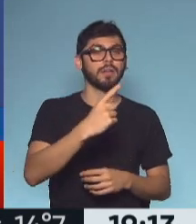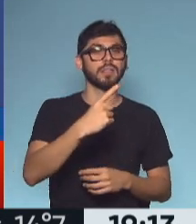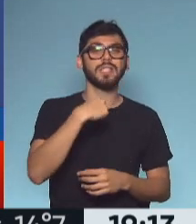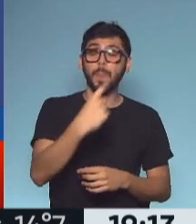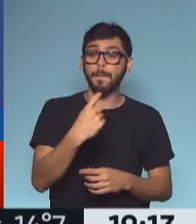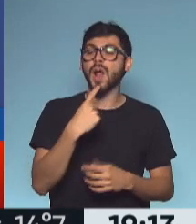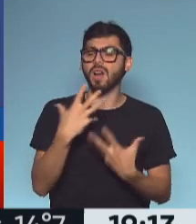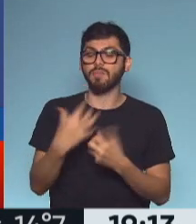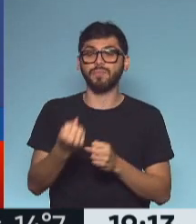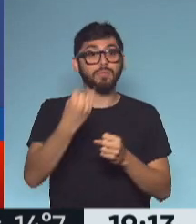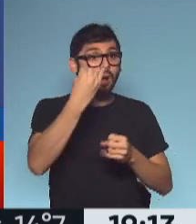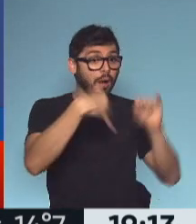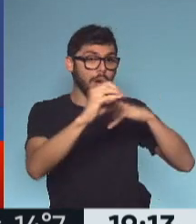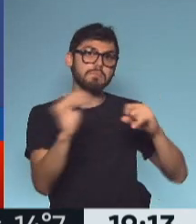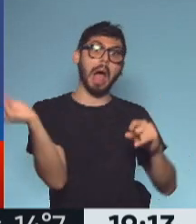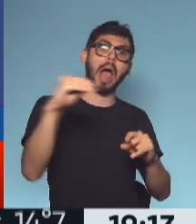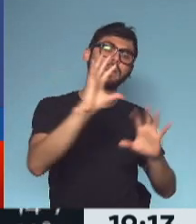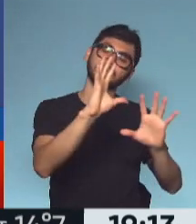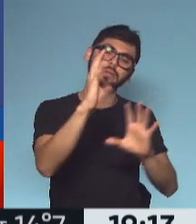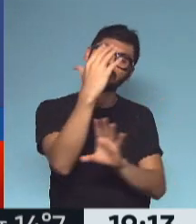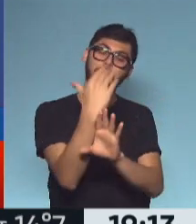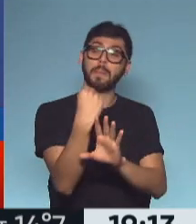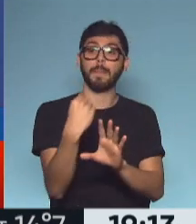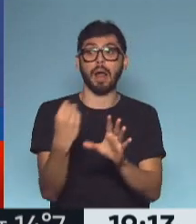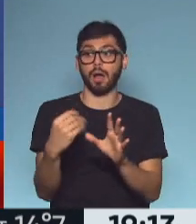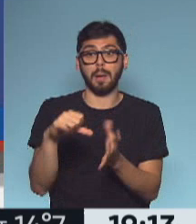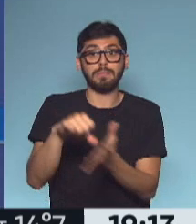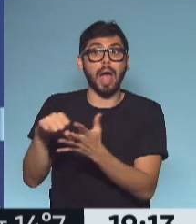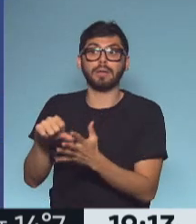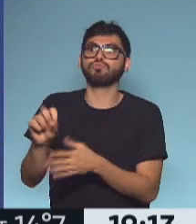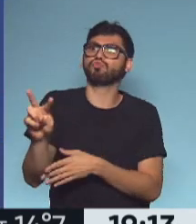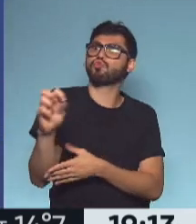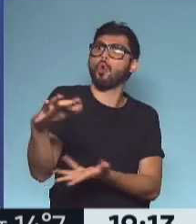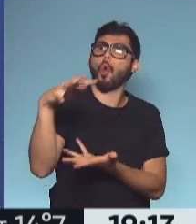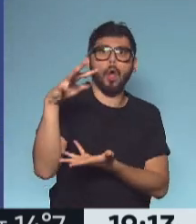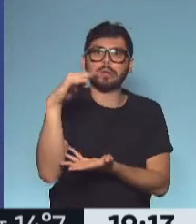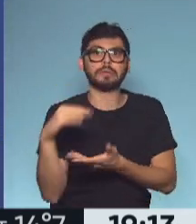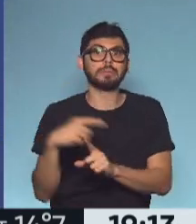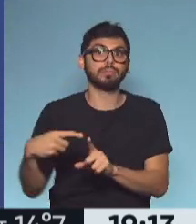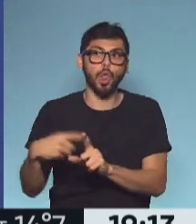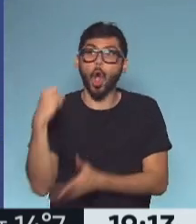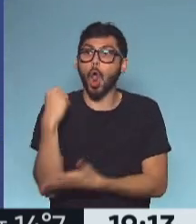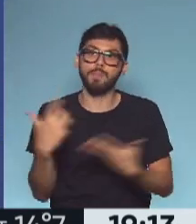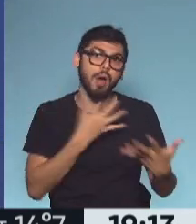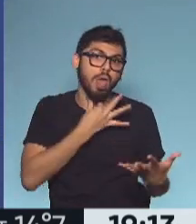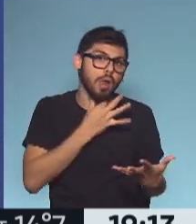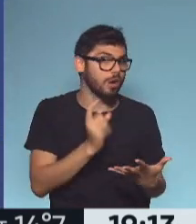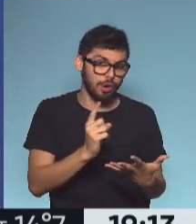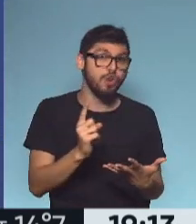de sobrecargo se reduzca para que los países de ingresos medios no vean afectadas sus economías.